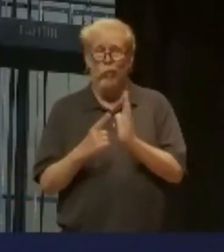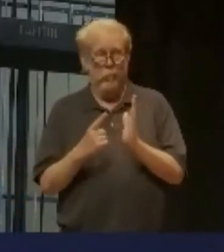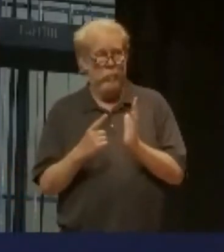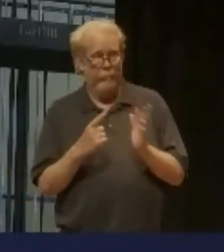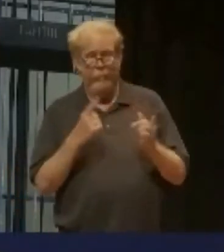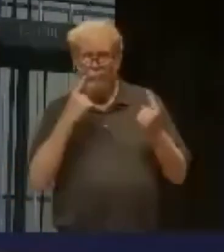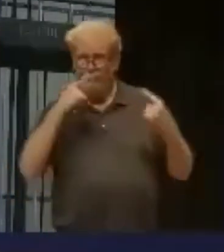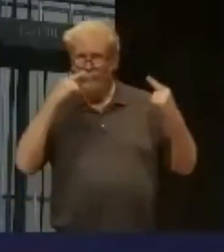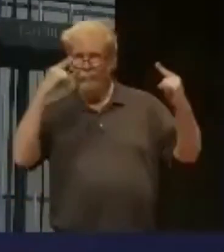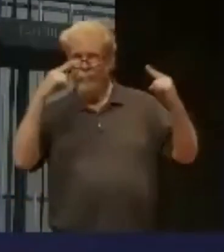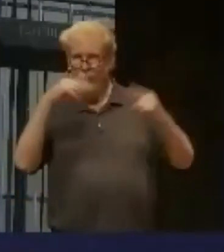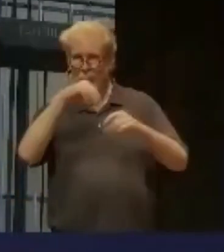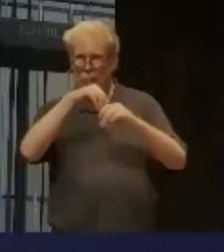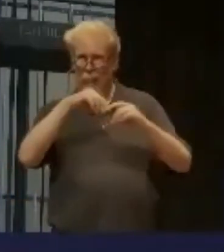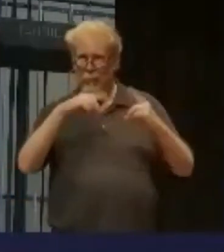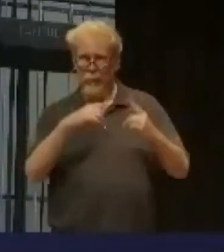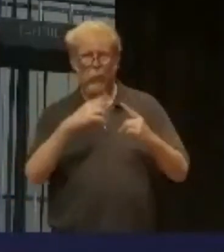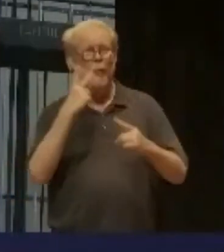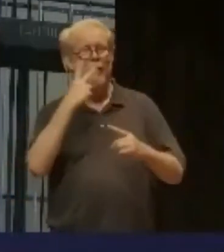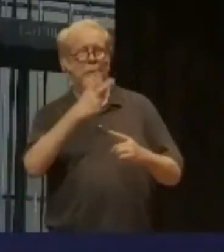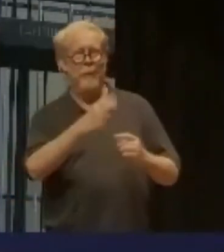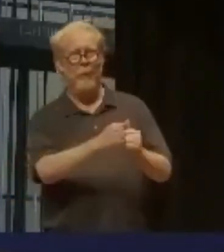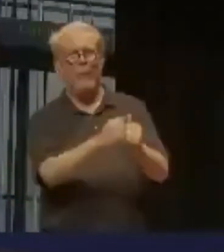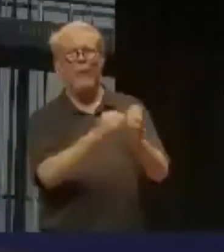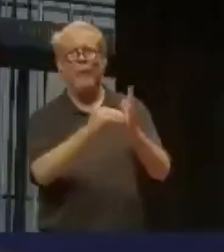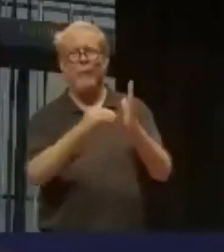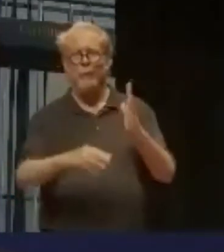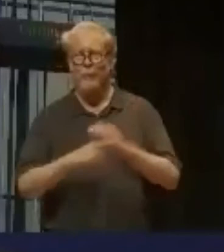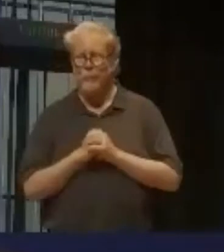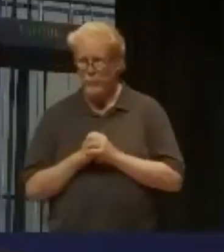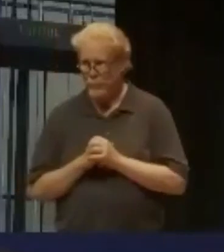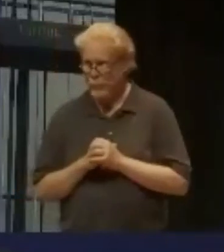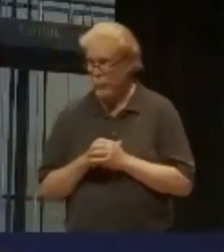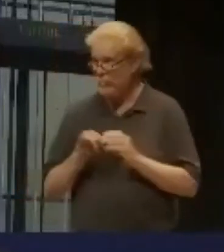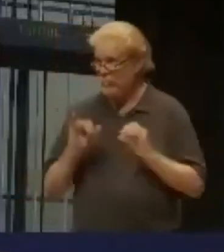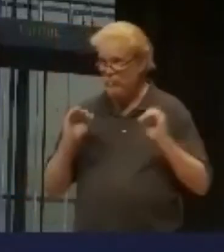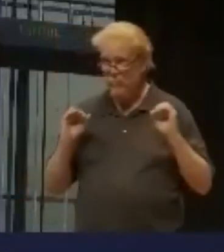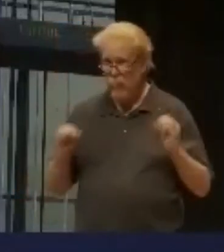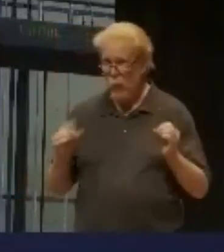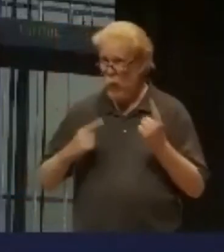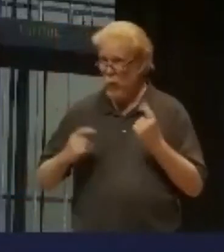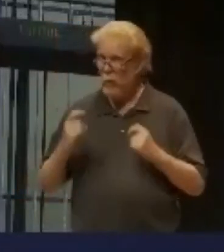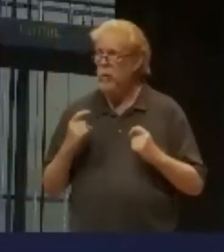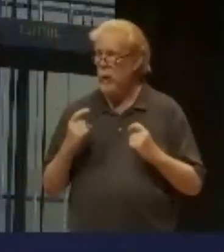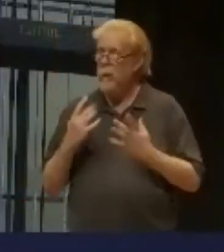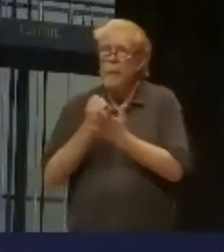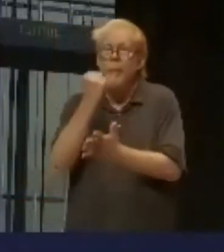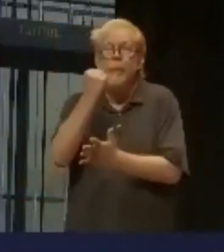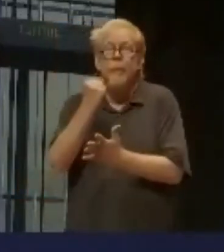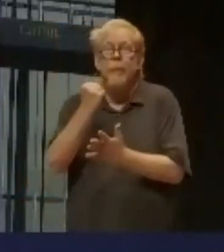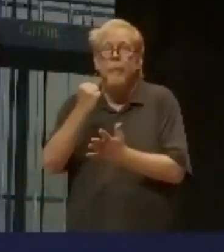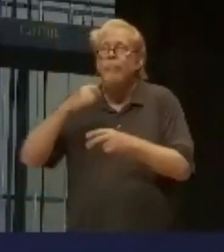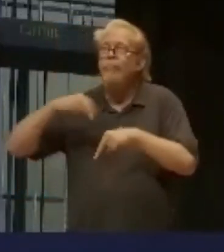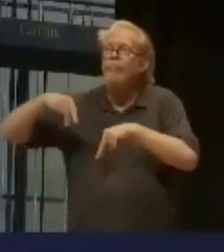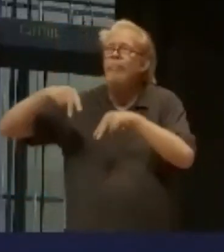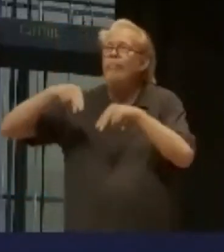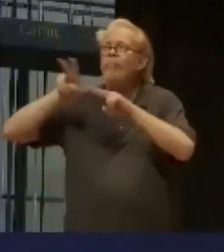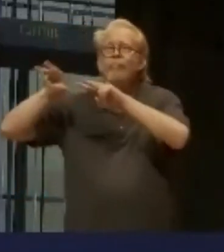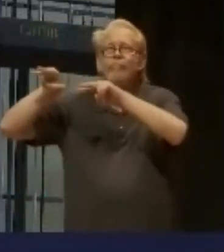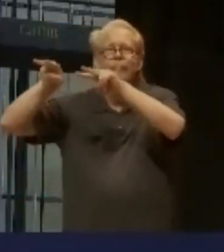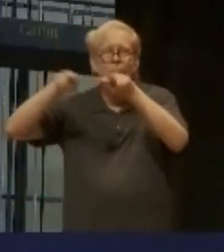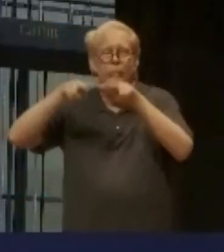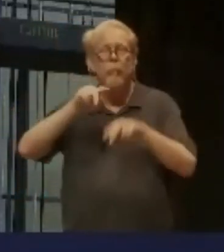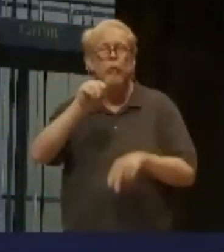que diga, bueno, cuán exitoso está siendo nuestro distrito si los estudiantes están saliendo así de bien. Si ya no hay